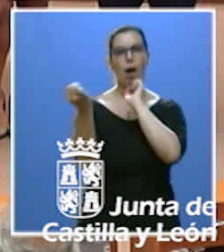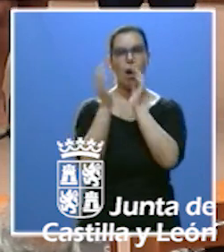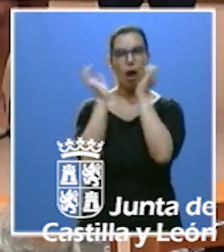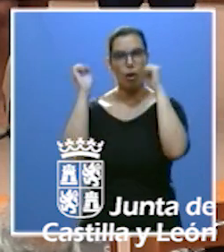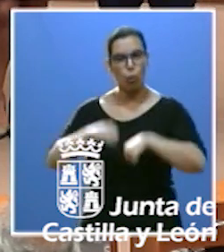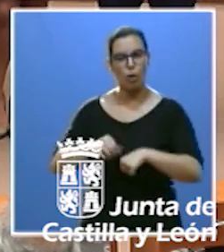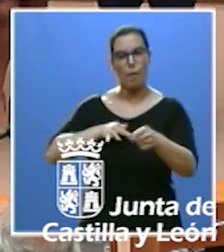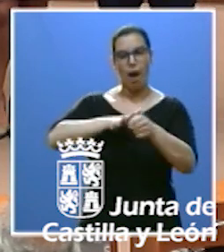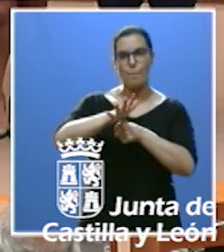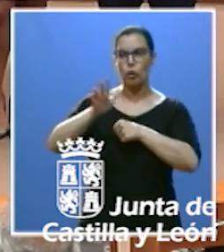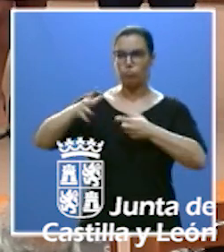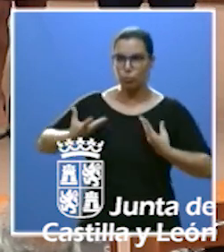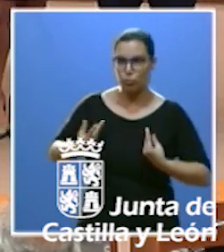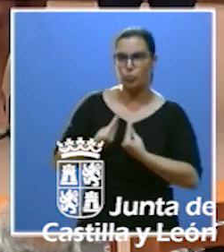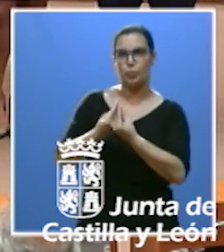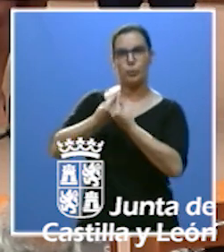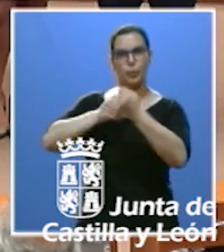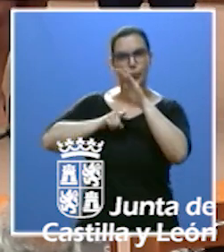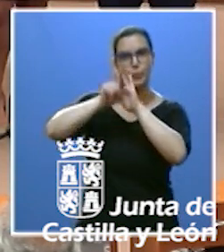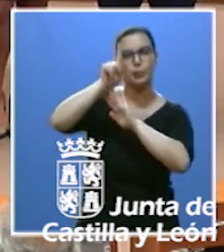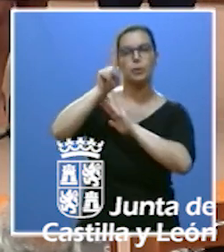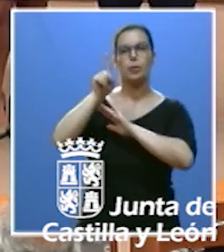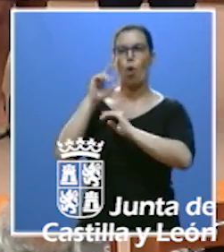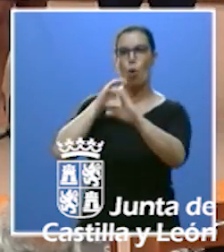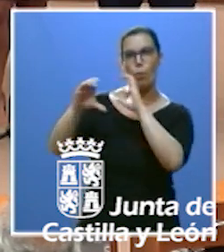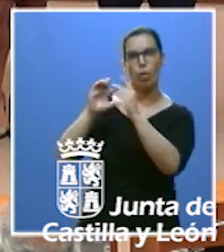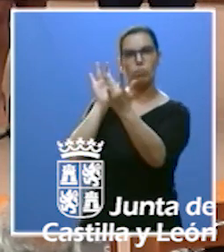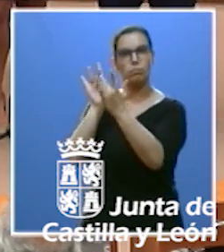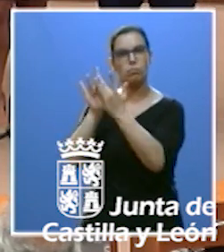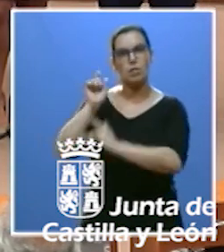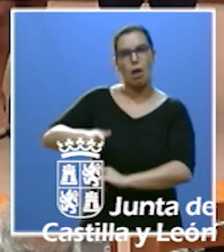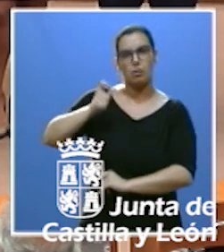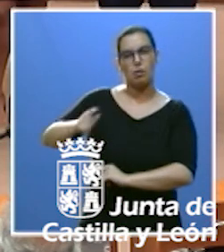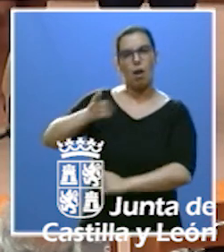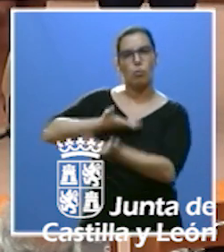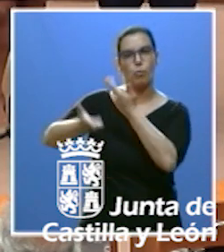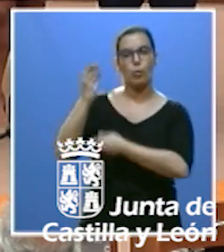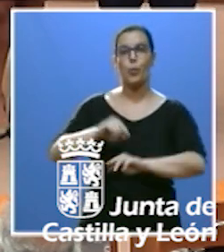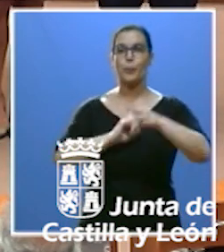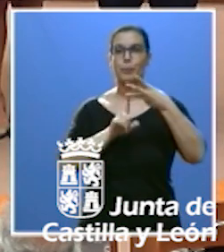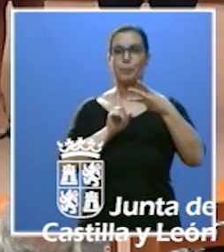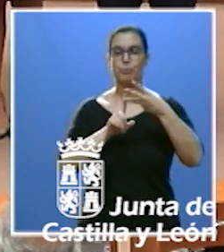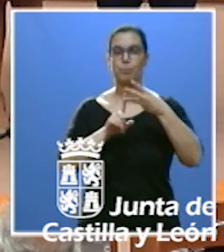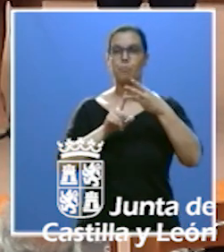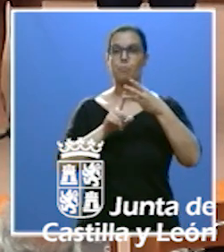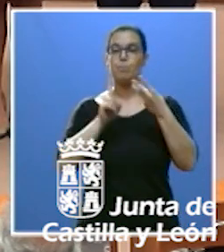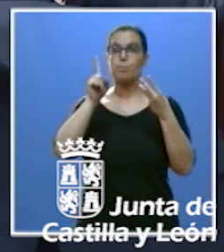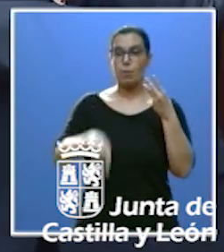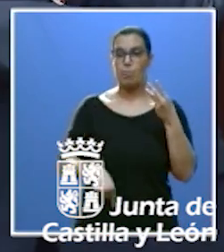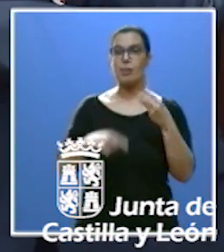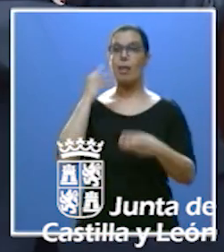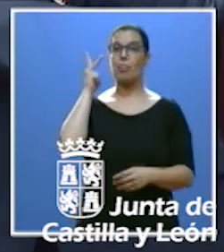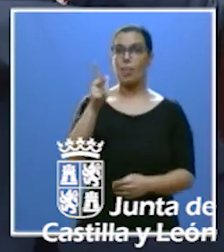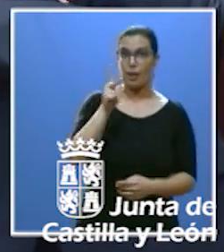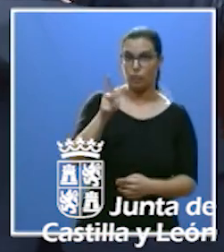avance conjunto mediante la comunicación y la cooperación constantes. Y en tercer lugar, la consideración de los derechos,